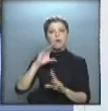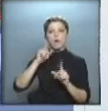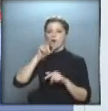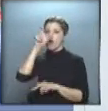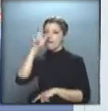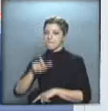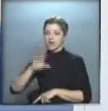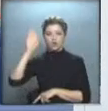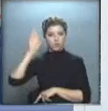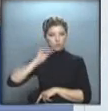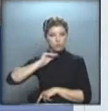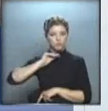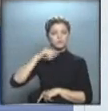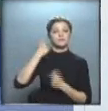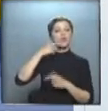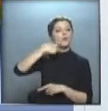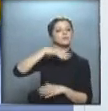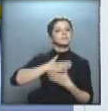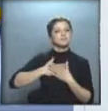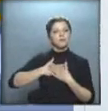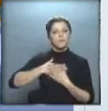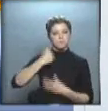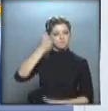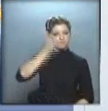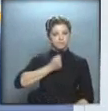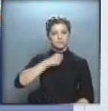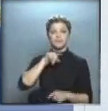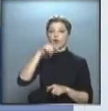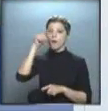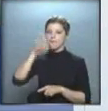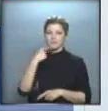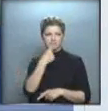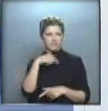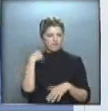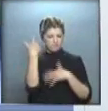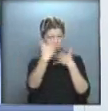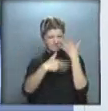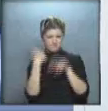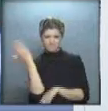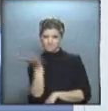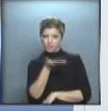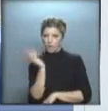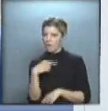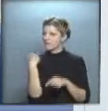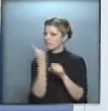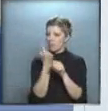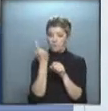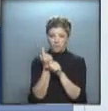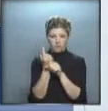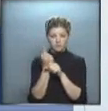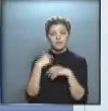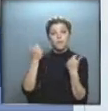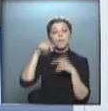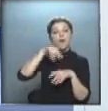a expresarnos, a ser como queremos ser, y nadie puede ejercer violencia sobre nosotros. Por eso proponemos